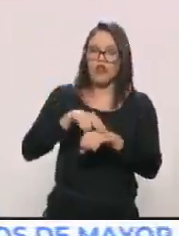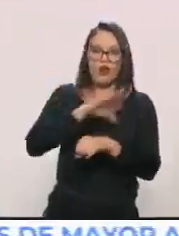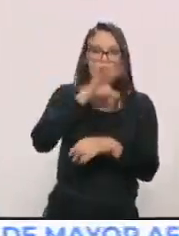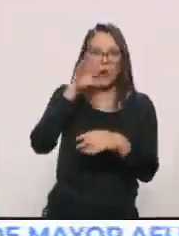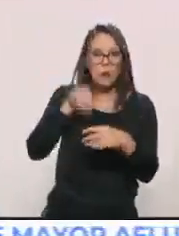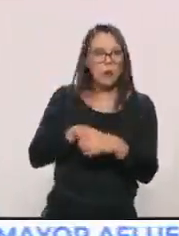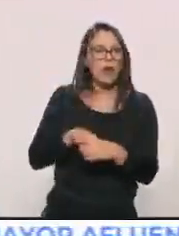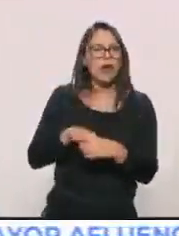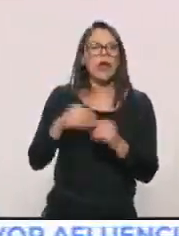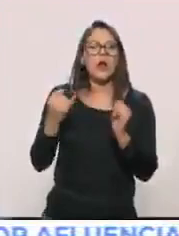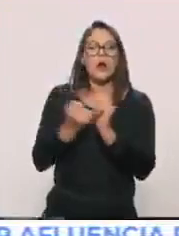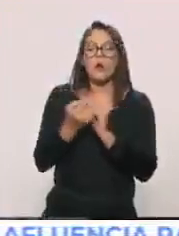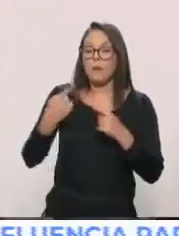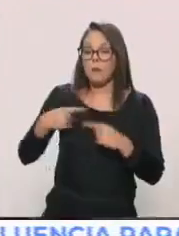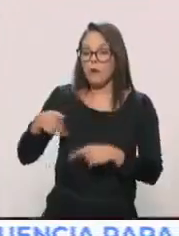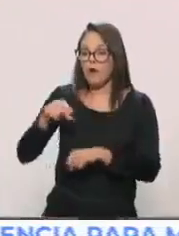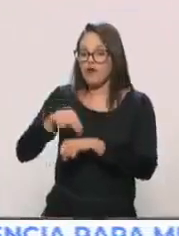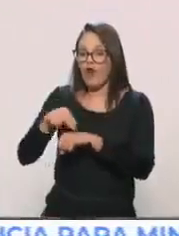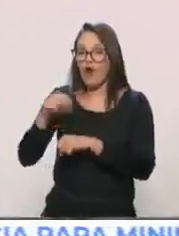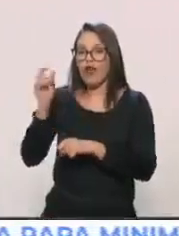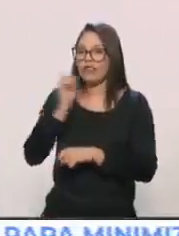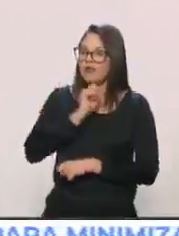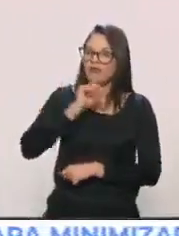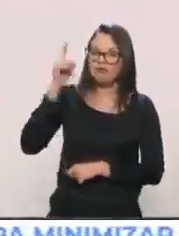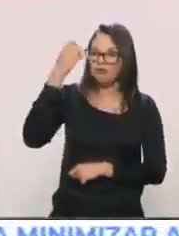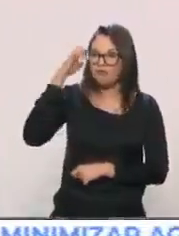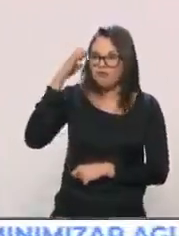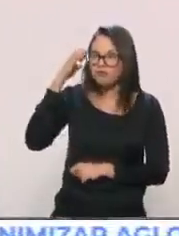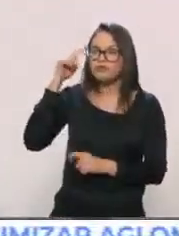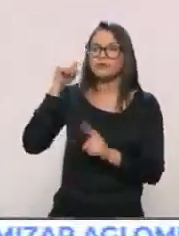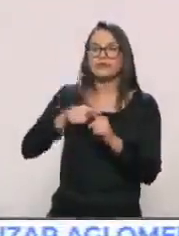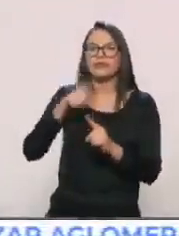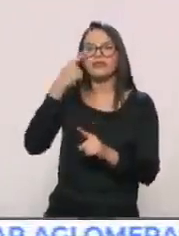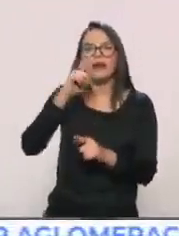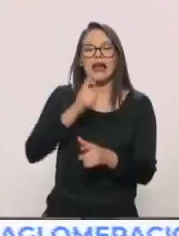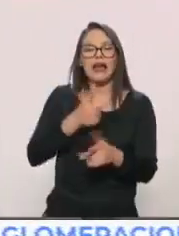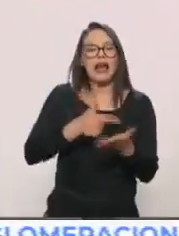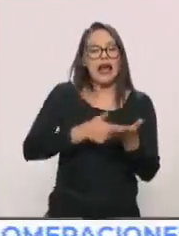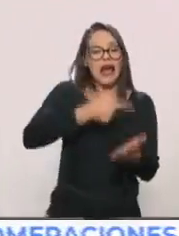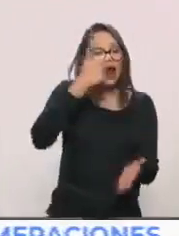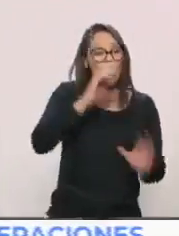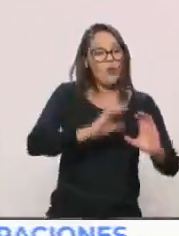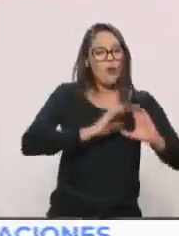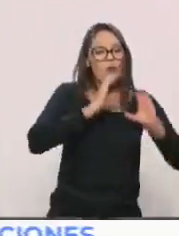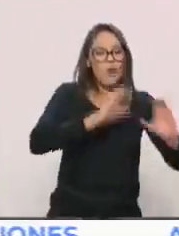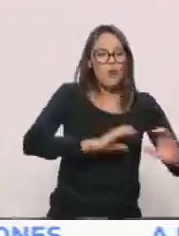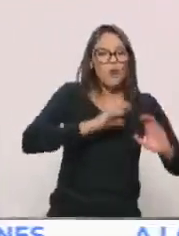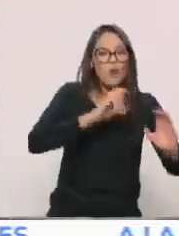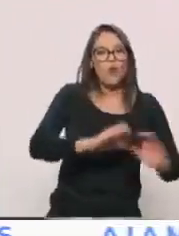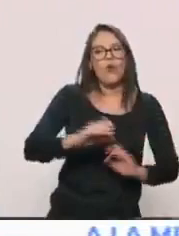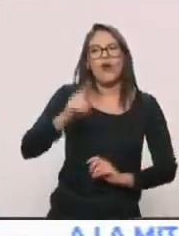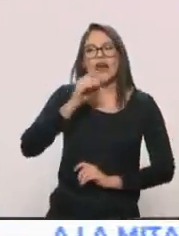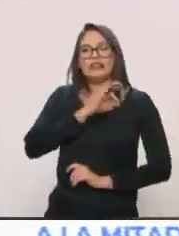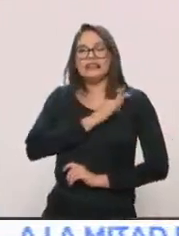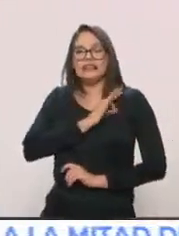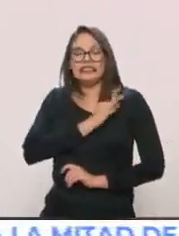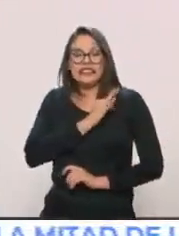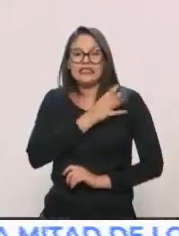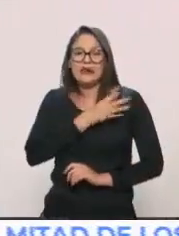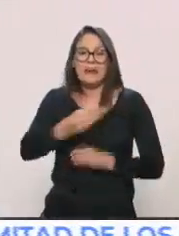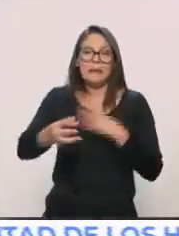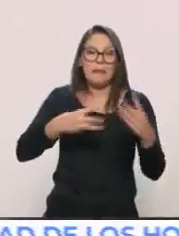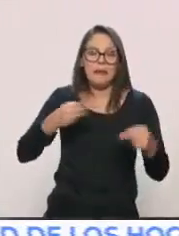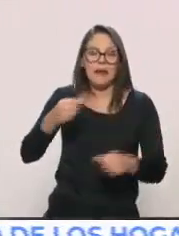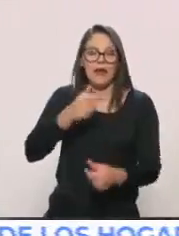generales, también a los especialistas, sobre todo en terapia intensiva, infectología, urgenciología y